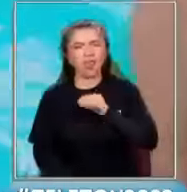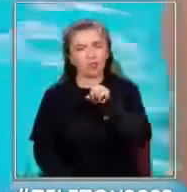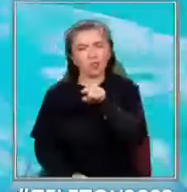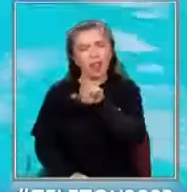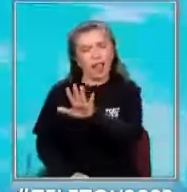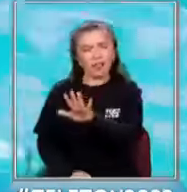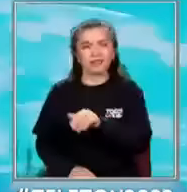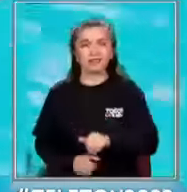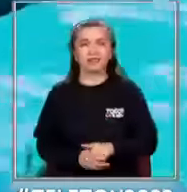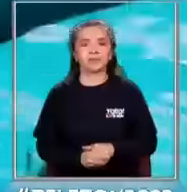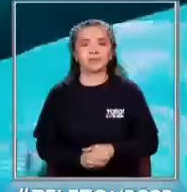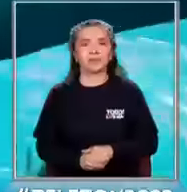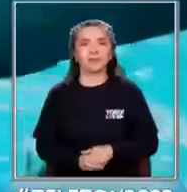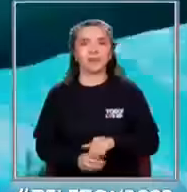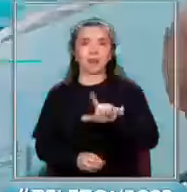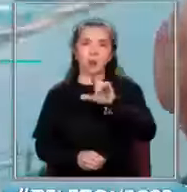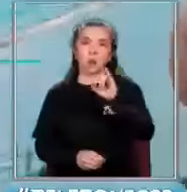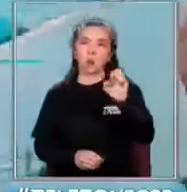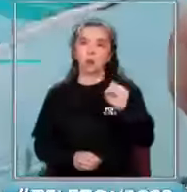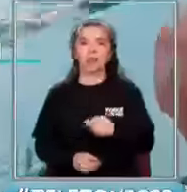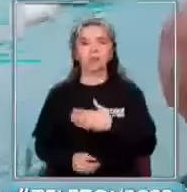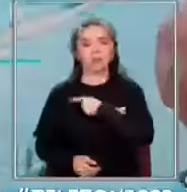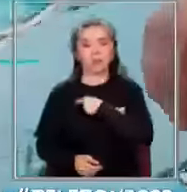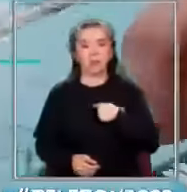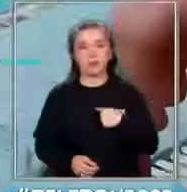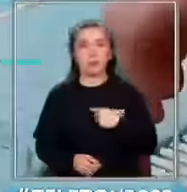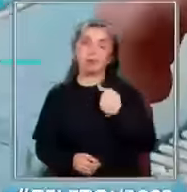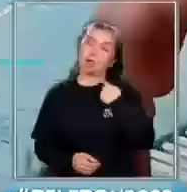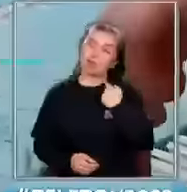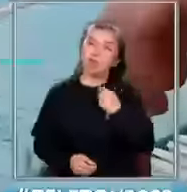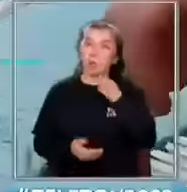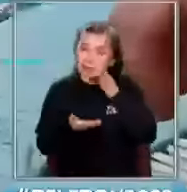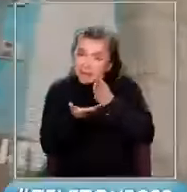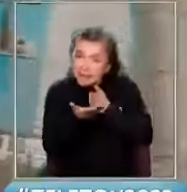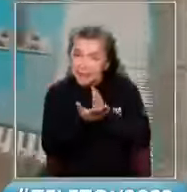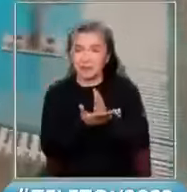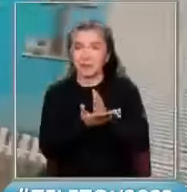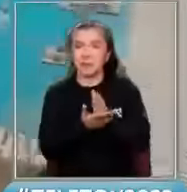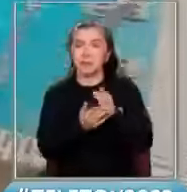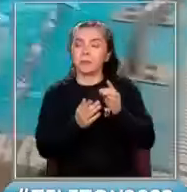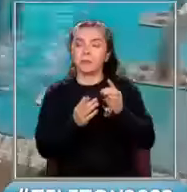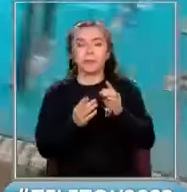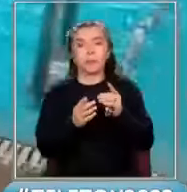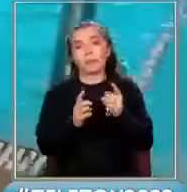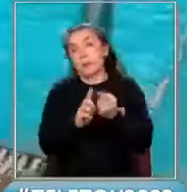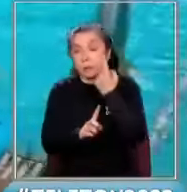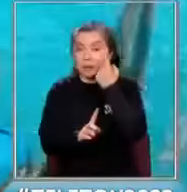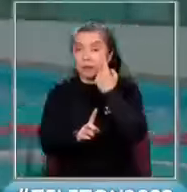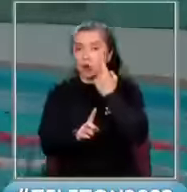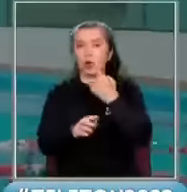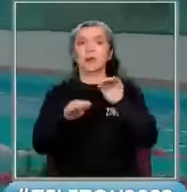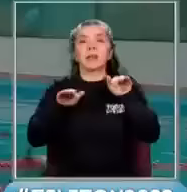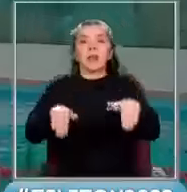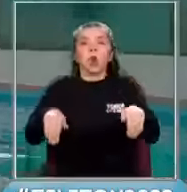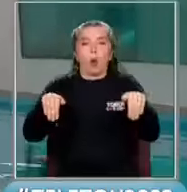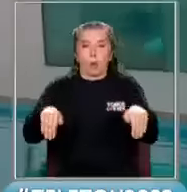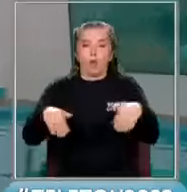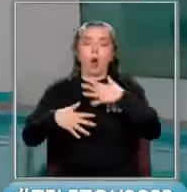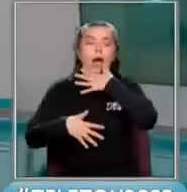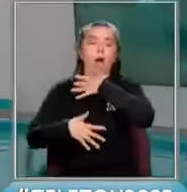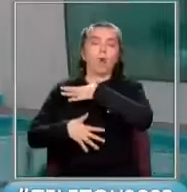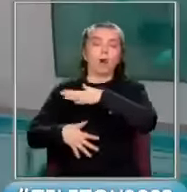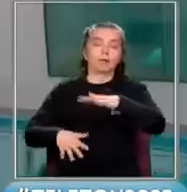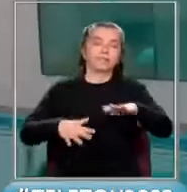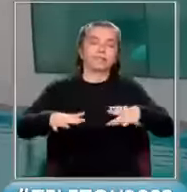Matías, ¿cómo estás? Luis, mi nombre. Pero yo sé que como este inicio... Primero hacerlo de que se sientan cómodos en el agua. Bien, dale,